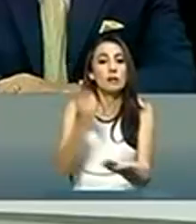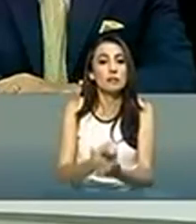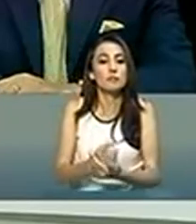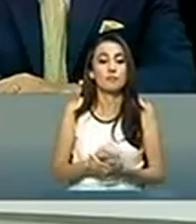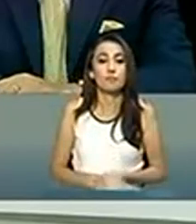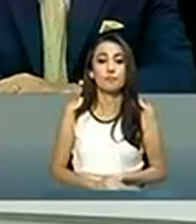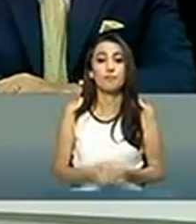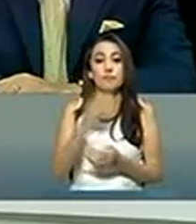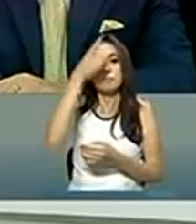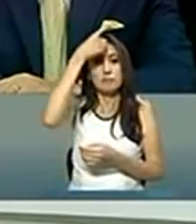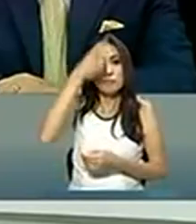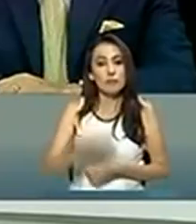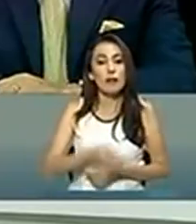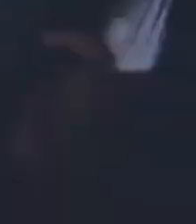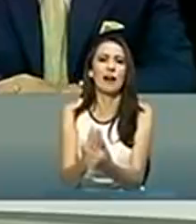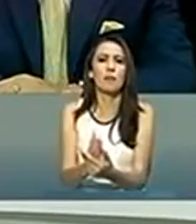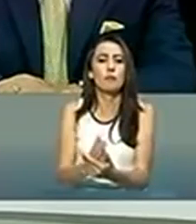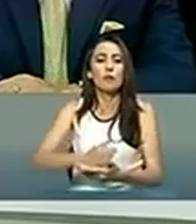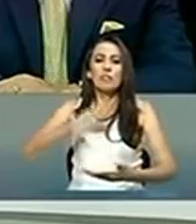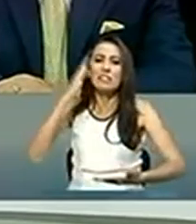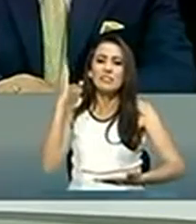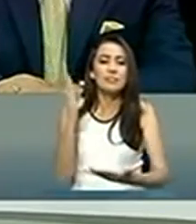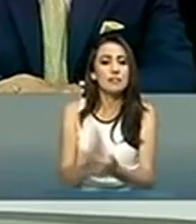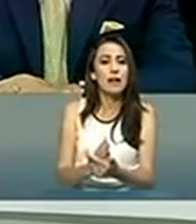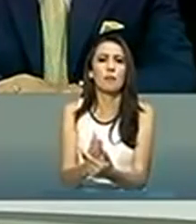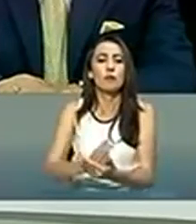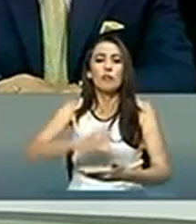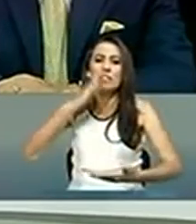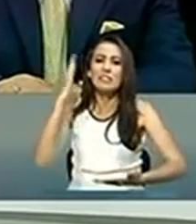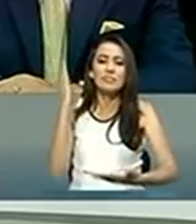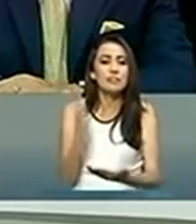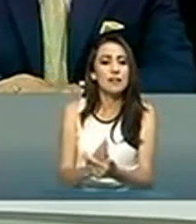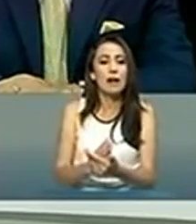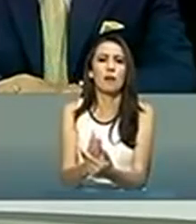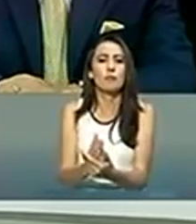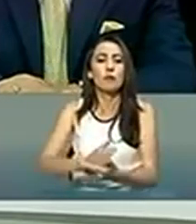pueden estar tranquilos. Esa decisión asegura.